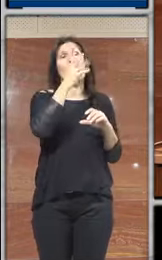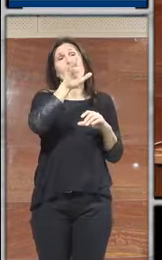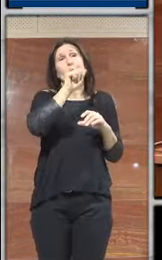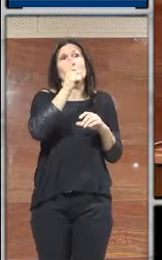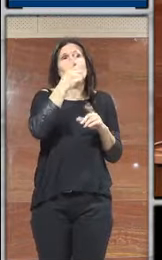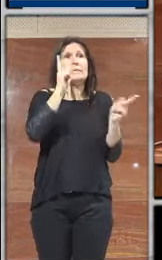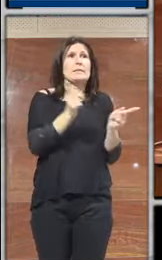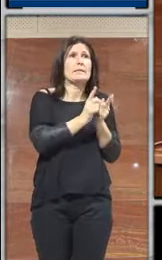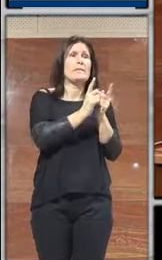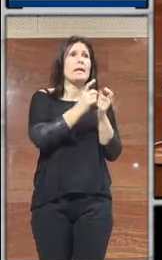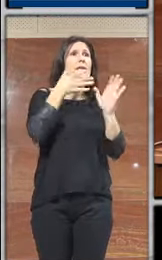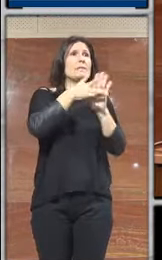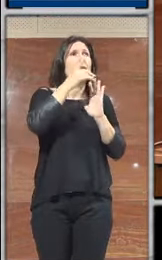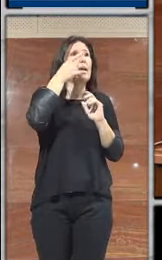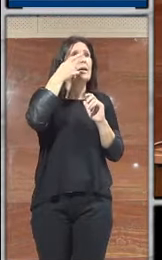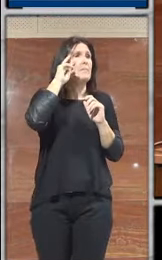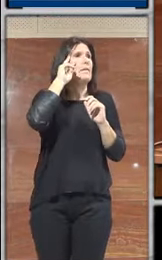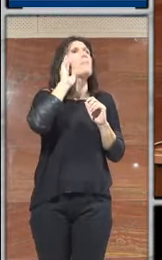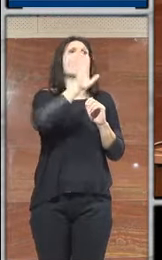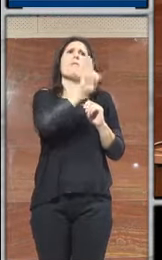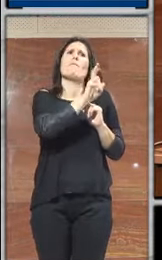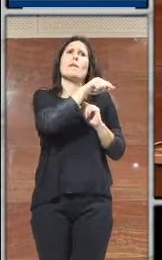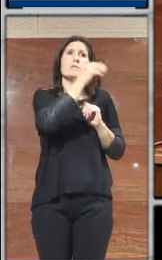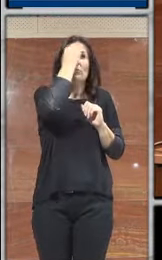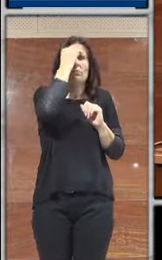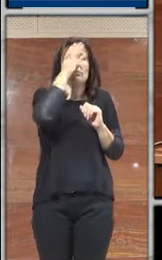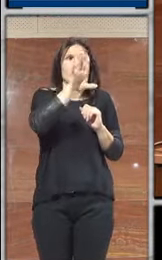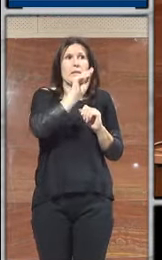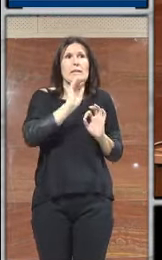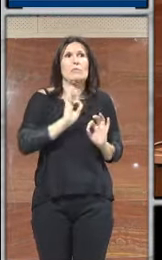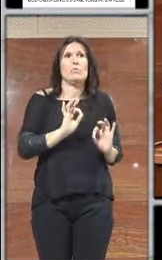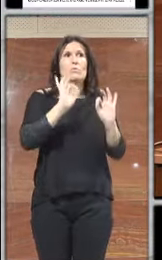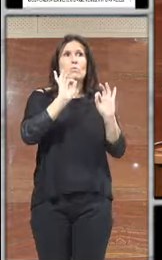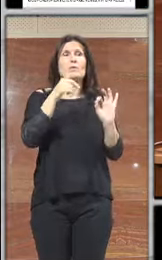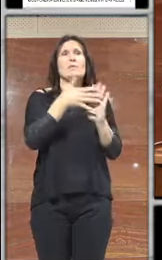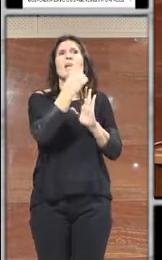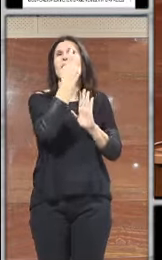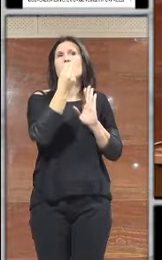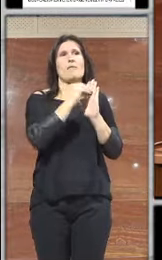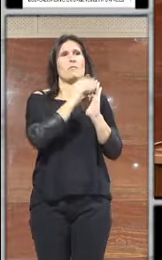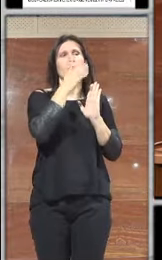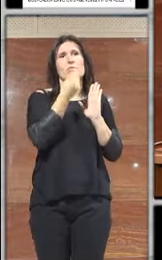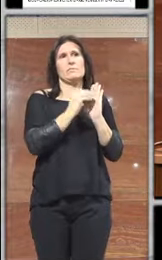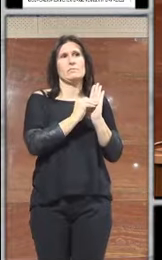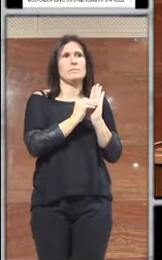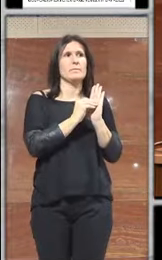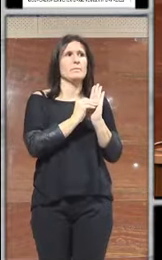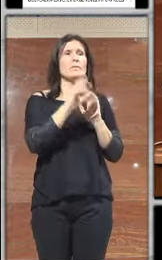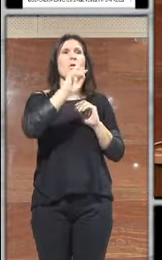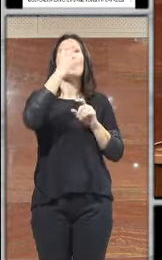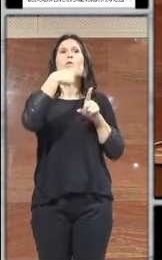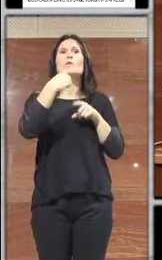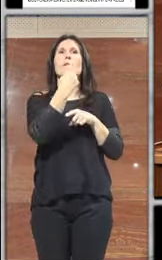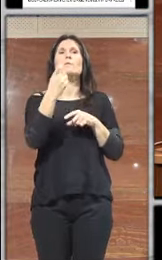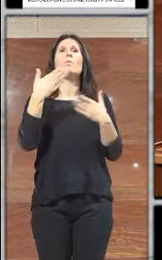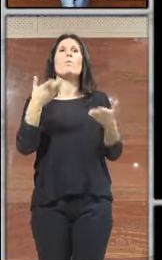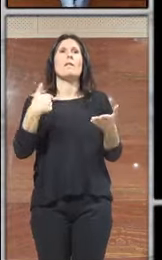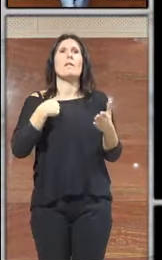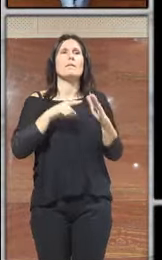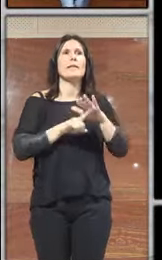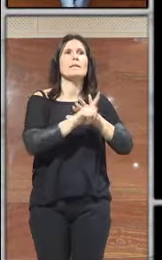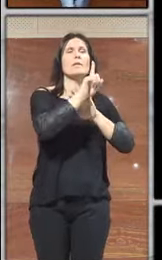para explicar la experiencia, pues ya te llevas otro tipo de información. Yo lo he entendido así, como necesidad. Luego, otra cosa que necesitamos es el desarrollo